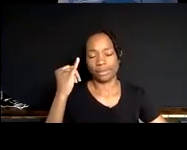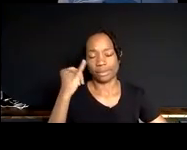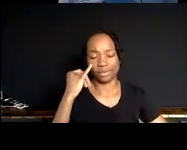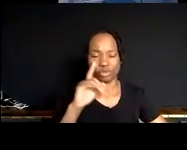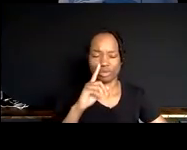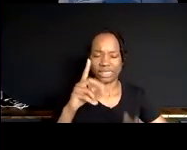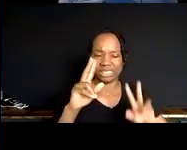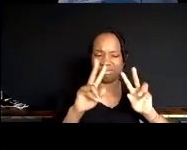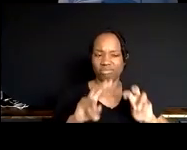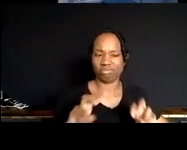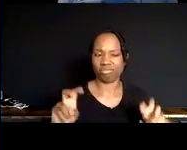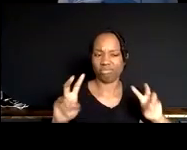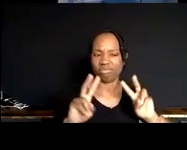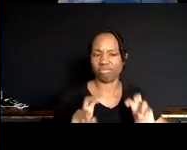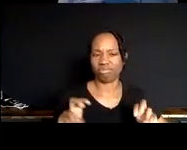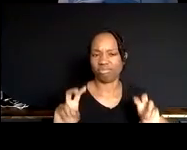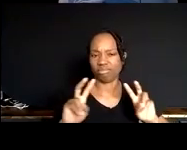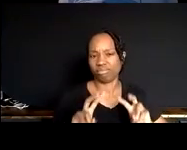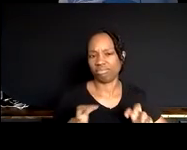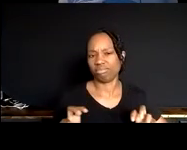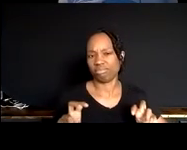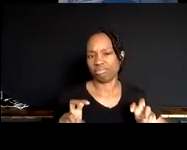porque si lo piensas bien,